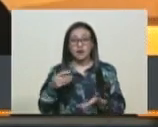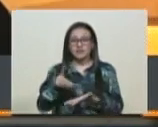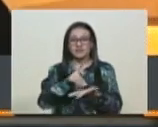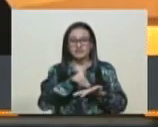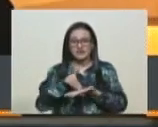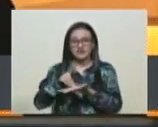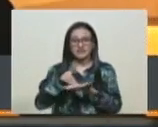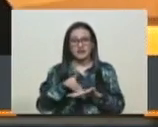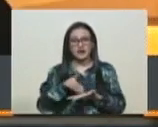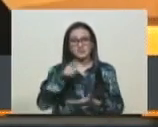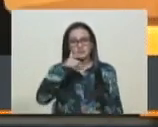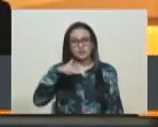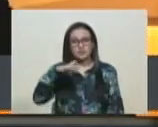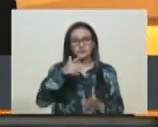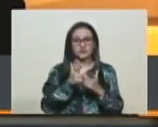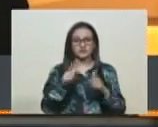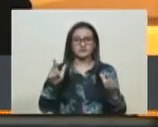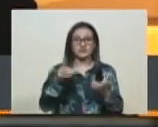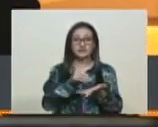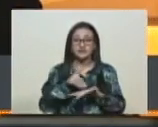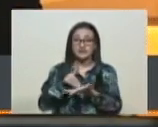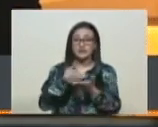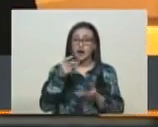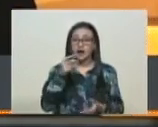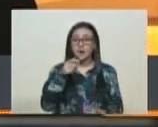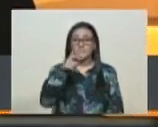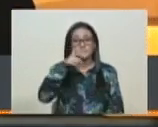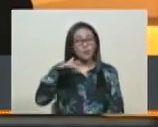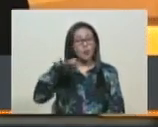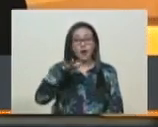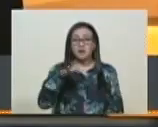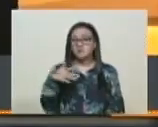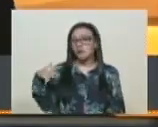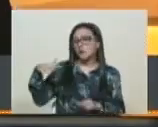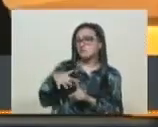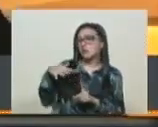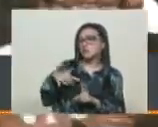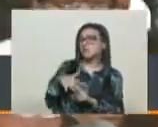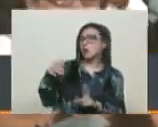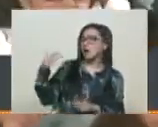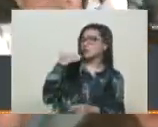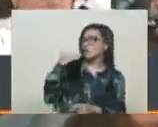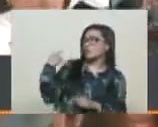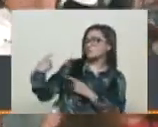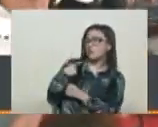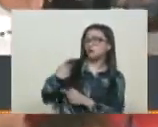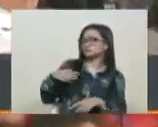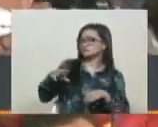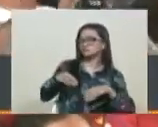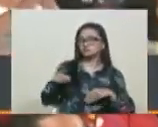los pueblos libres, la dignidad de los pueblos que no se someten a poder imperial alguno.